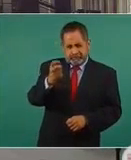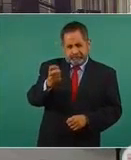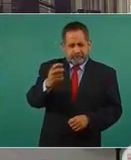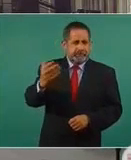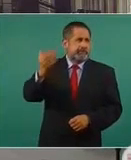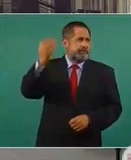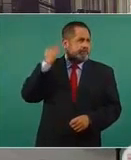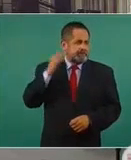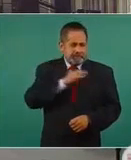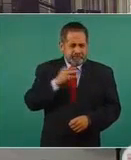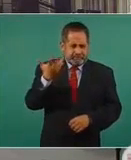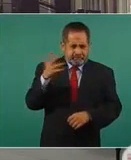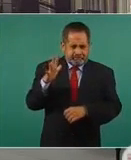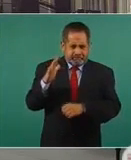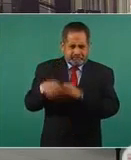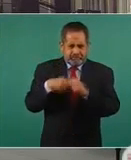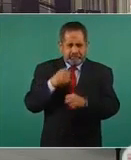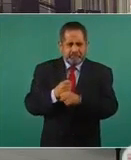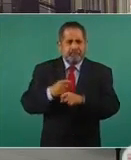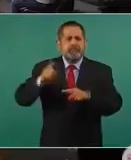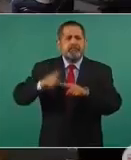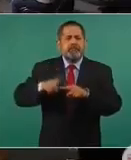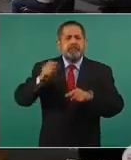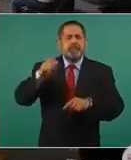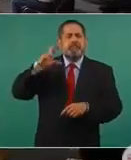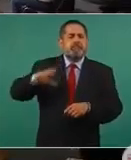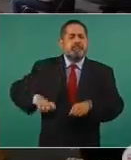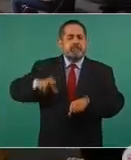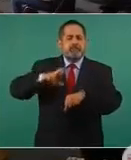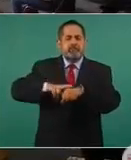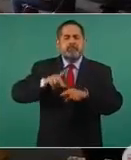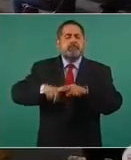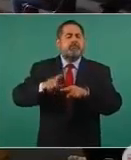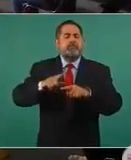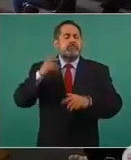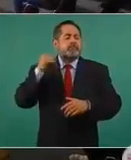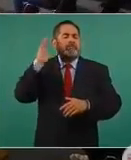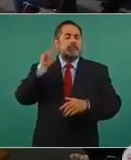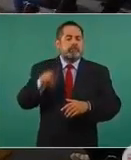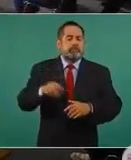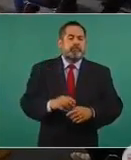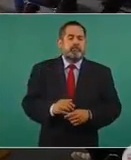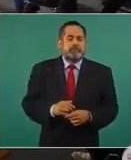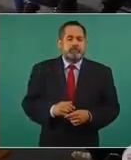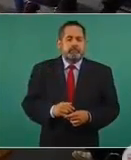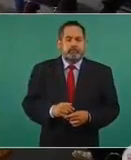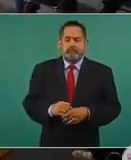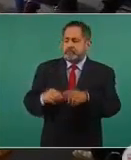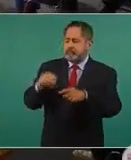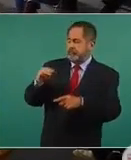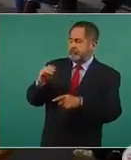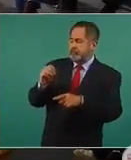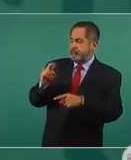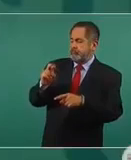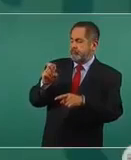años más o menos, ¿no? 10 años. ¿Quién era gobernador? Estaban Moreira, precisamente.